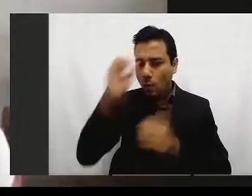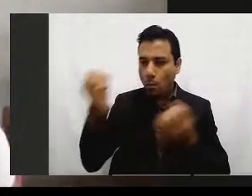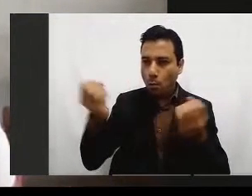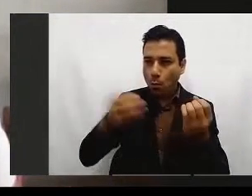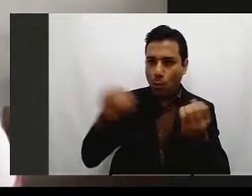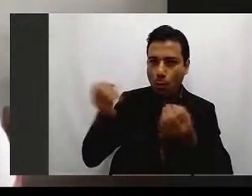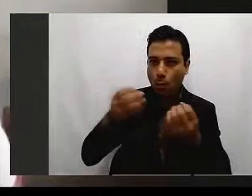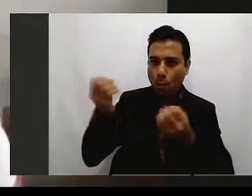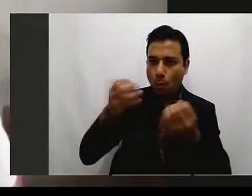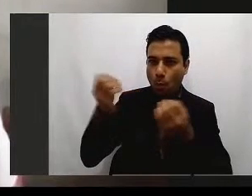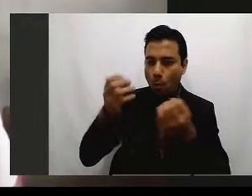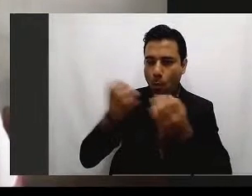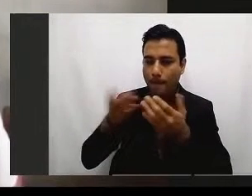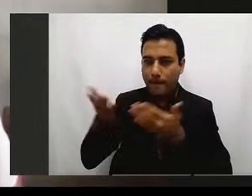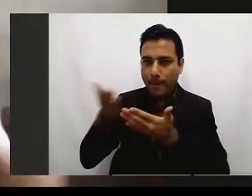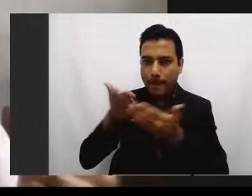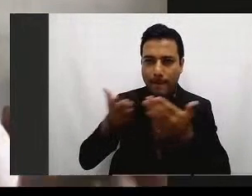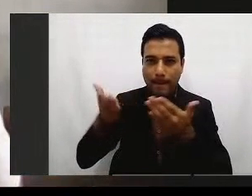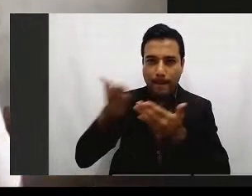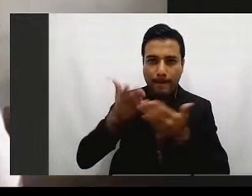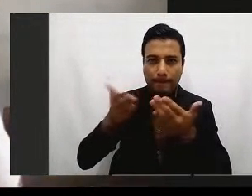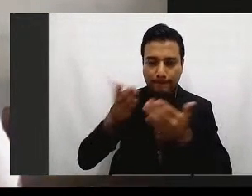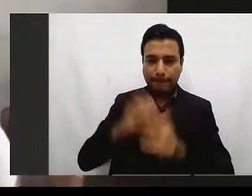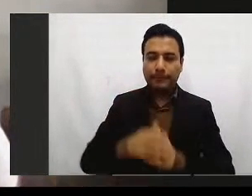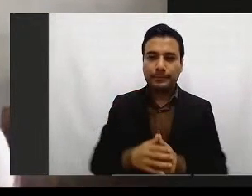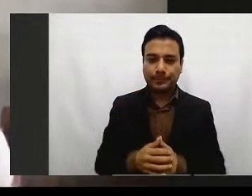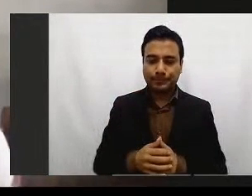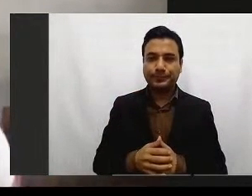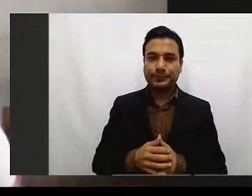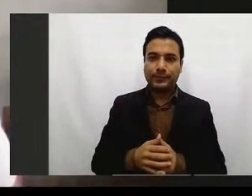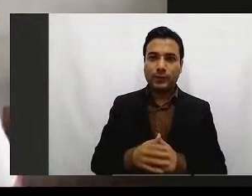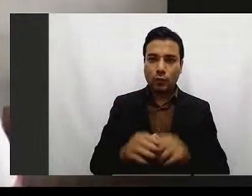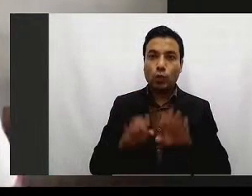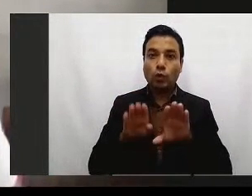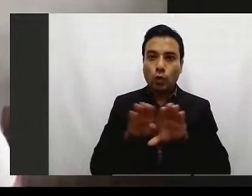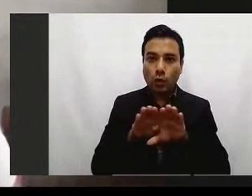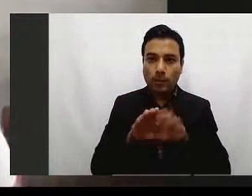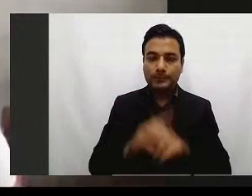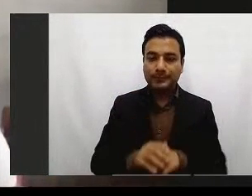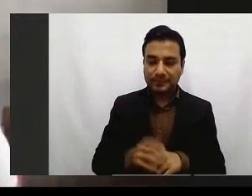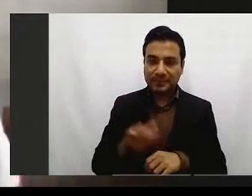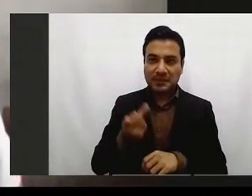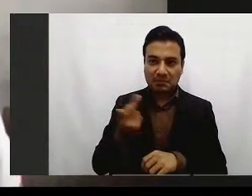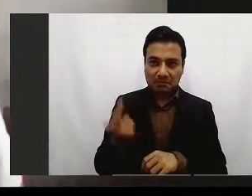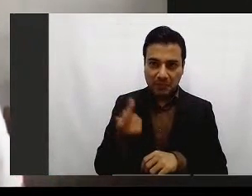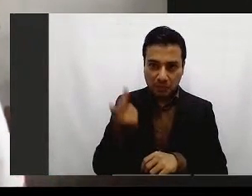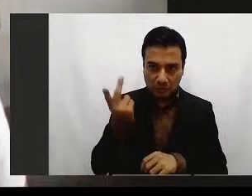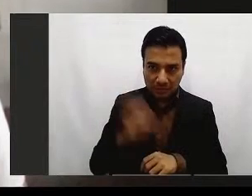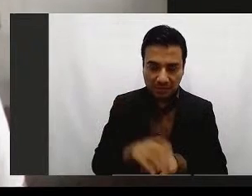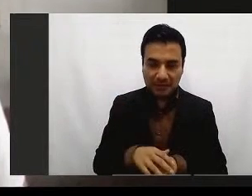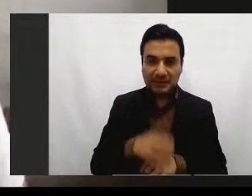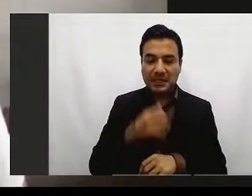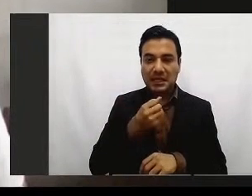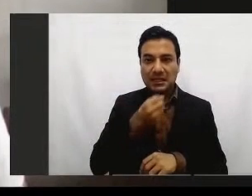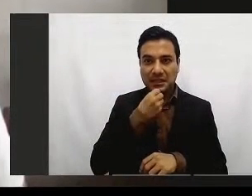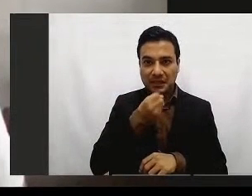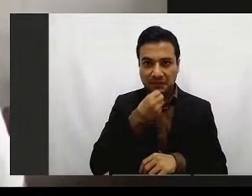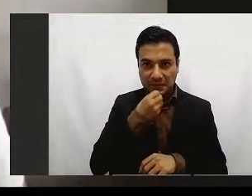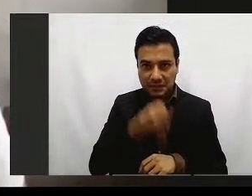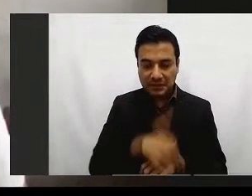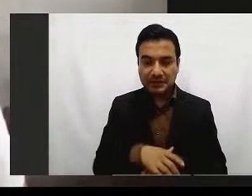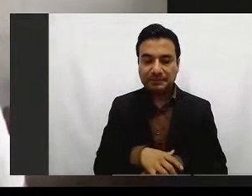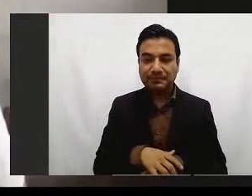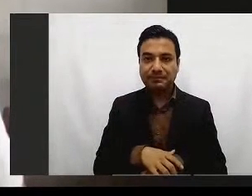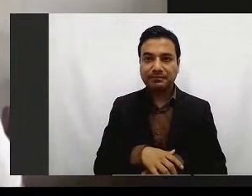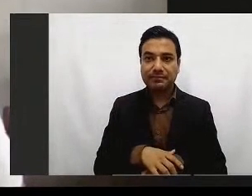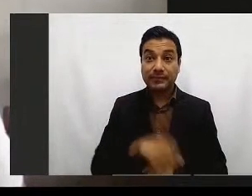participantes constantemente a través de encuestas, a través de entrevistas, ¿no? Y también traer voces externas que tuvieran una